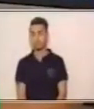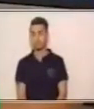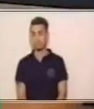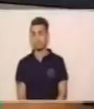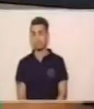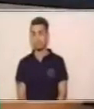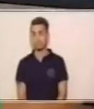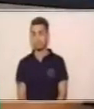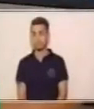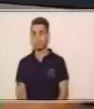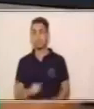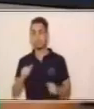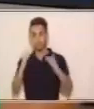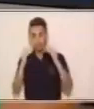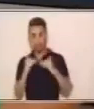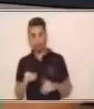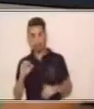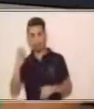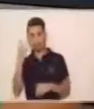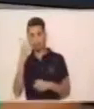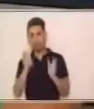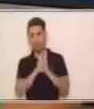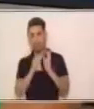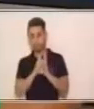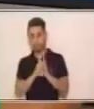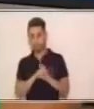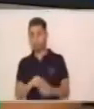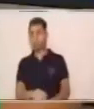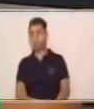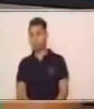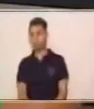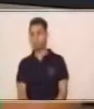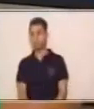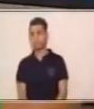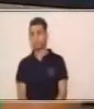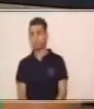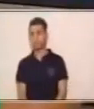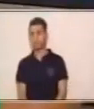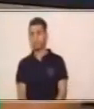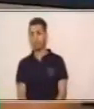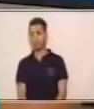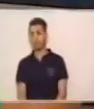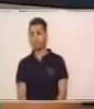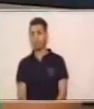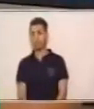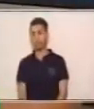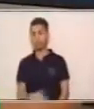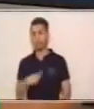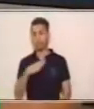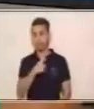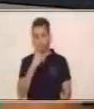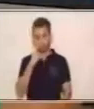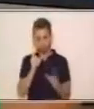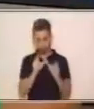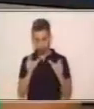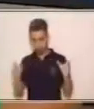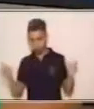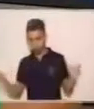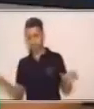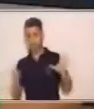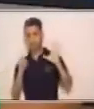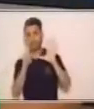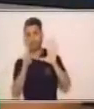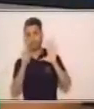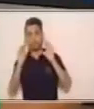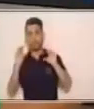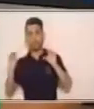2. Vamos con la número 3. Acá, si te das cuenta, ya tenemos una, dos. Solo vamos a colocar la que